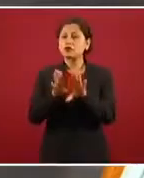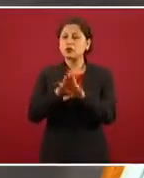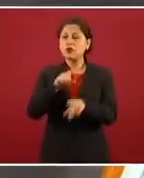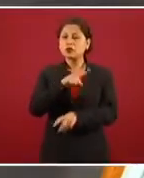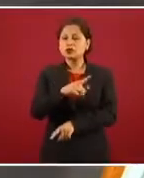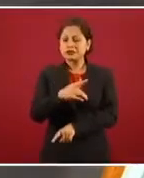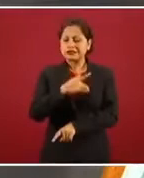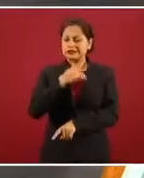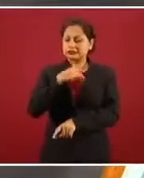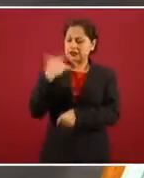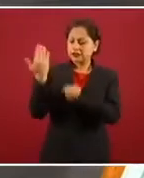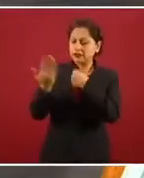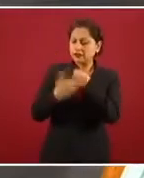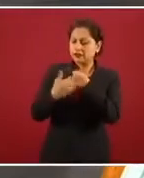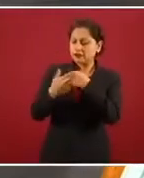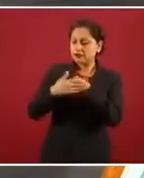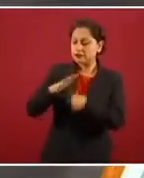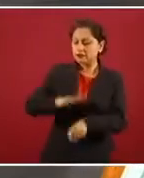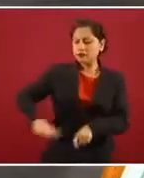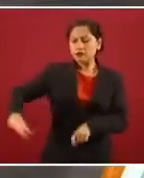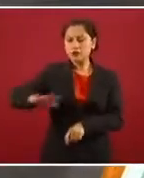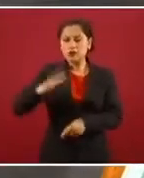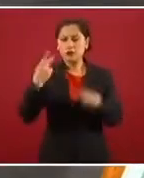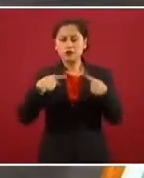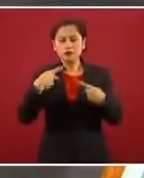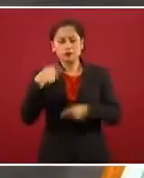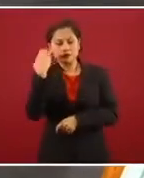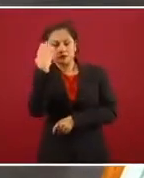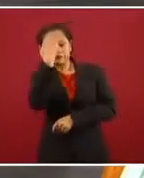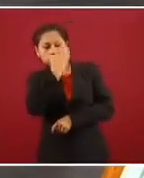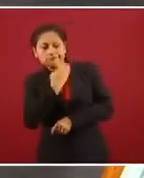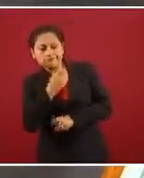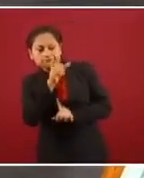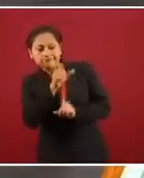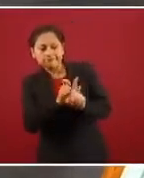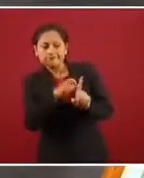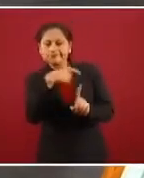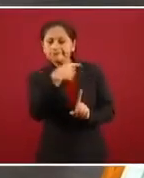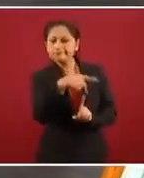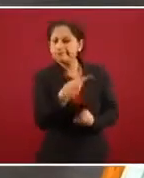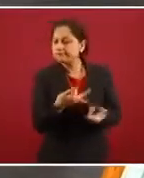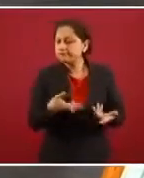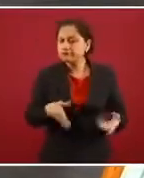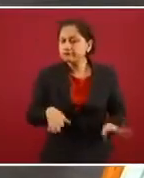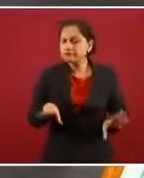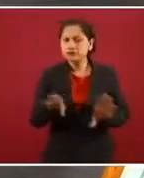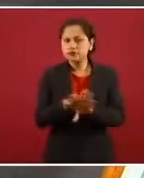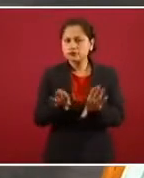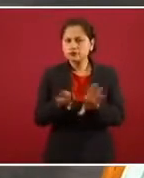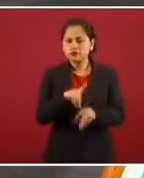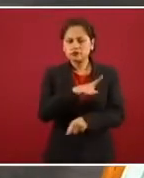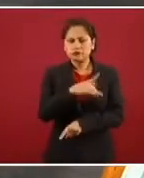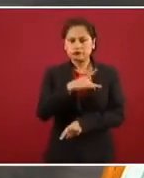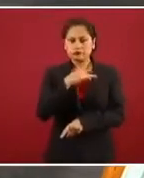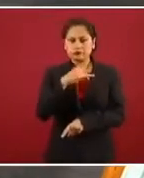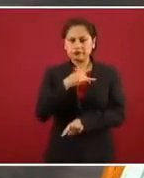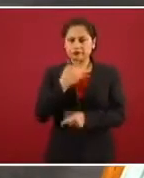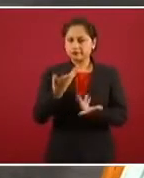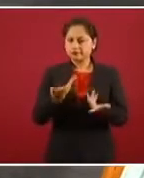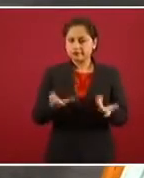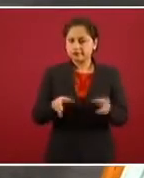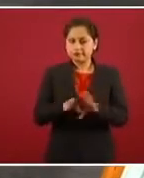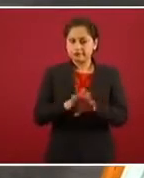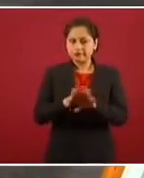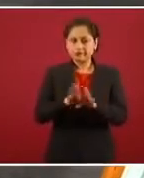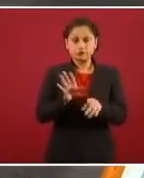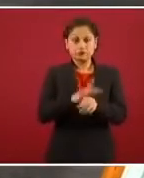los mexicanos de cara al reto de una posible de someter su mandato a la